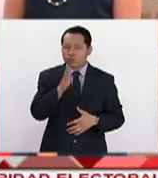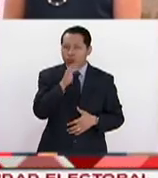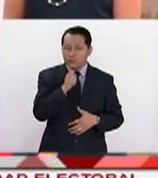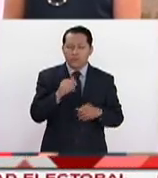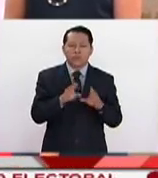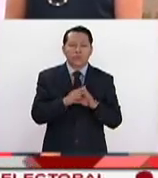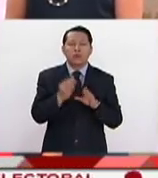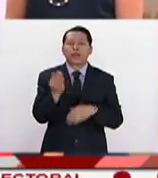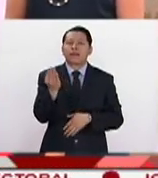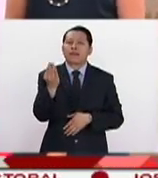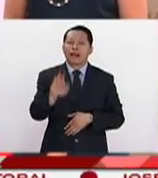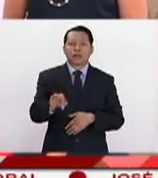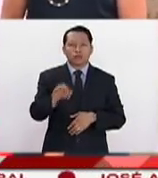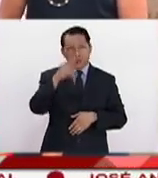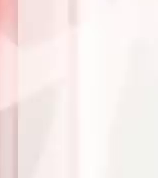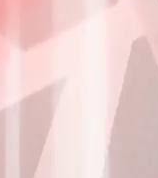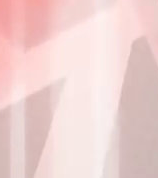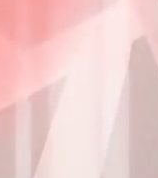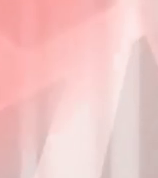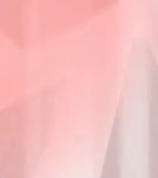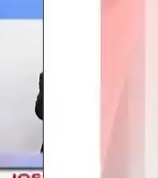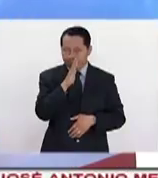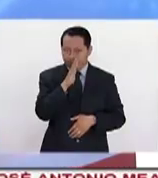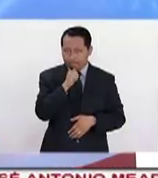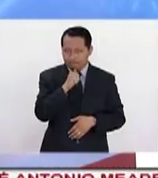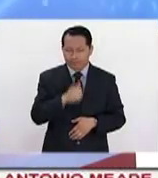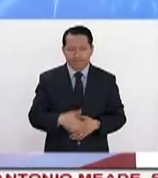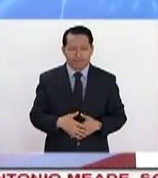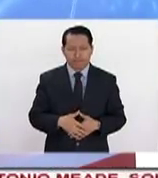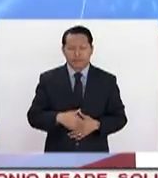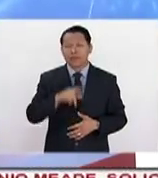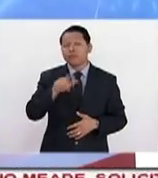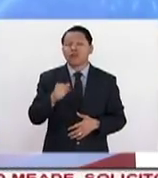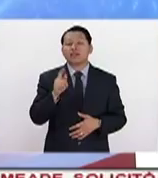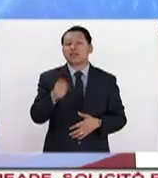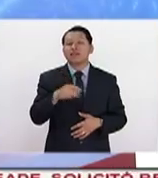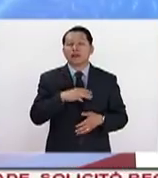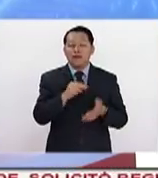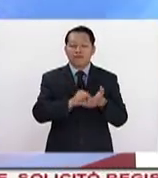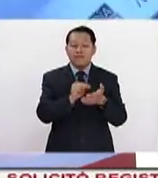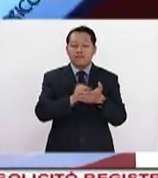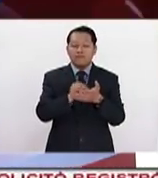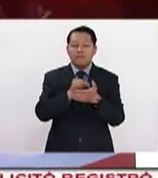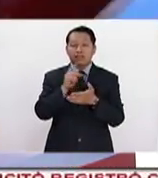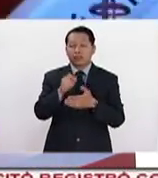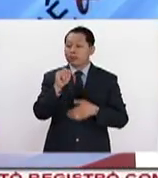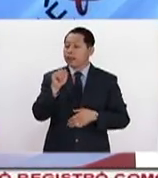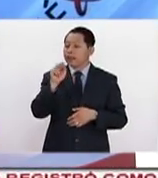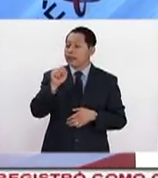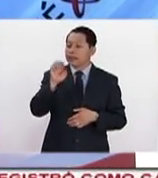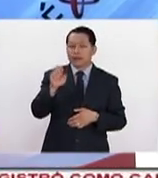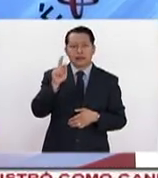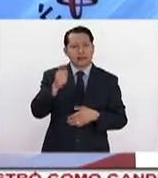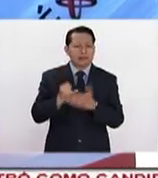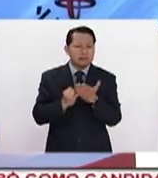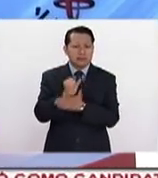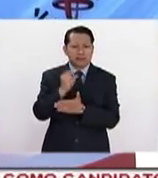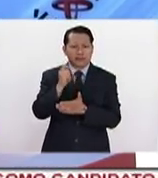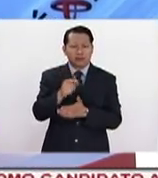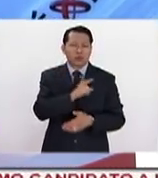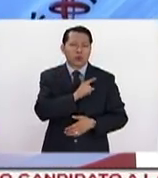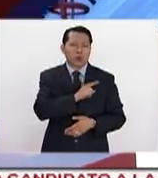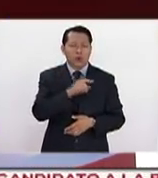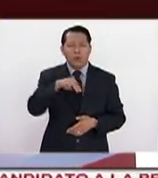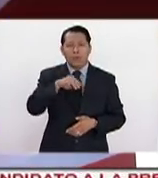traicionaré a la patria. Y después de revisar las firmas, el Instituto Nacional Electoral determinó que solo